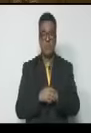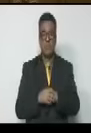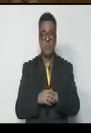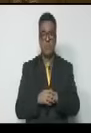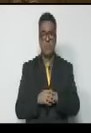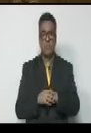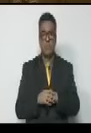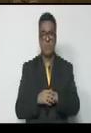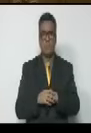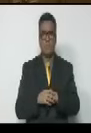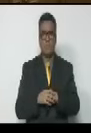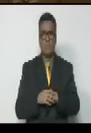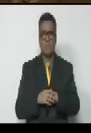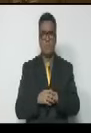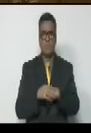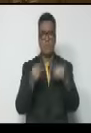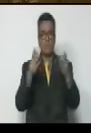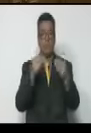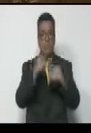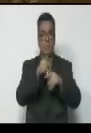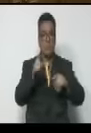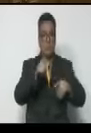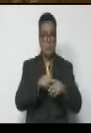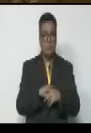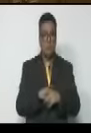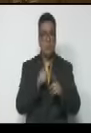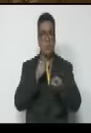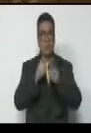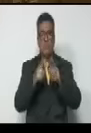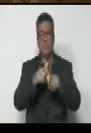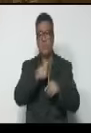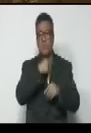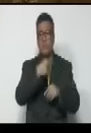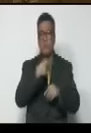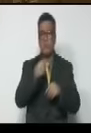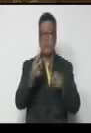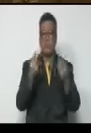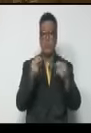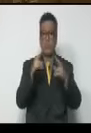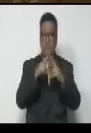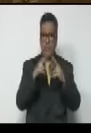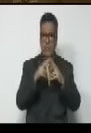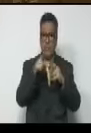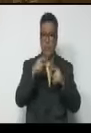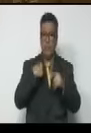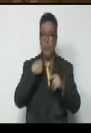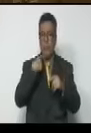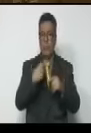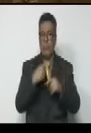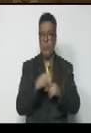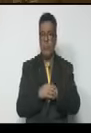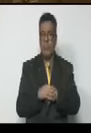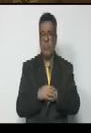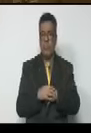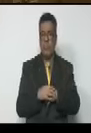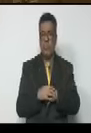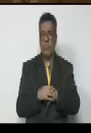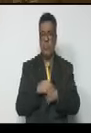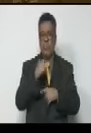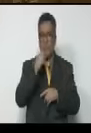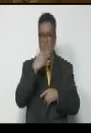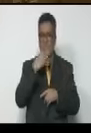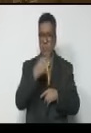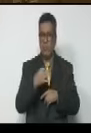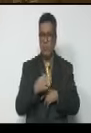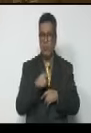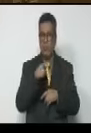cual para muchos, incluso algunos periodistas muy conocidos, han dicho lo siguiente, que bueno, se